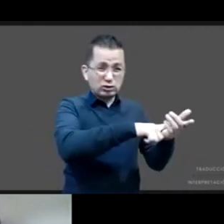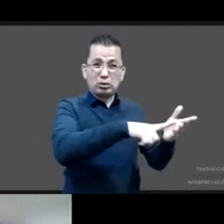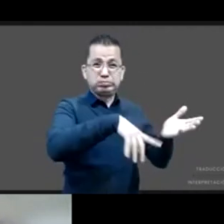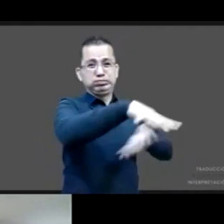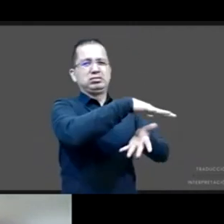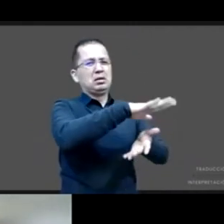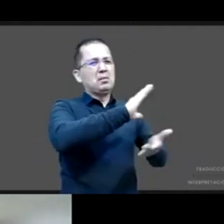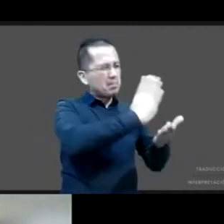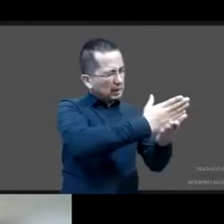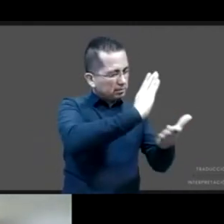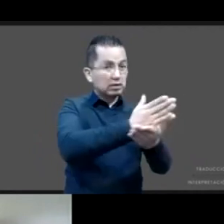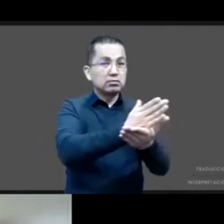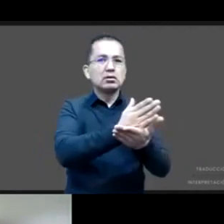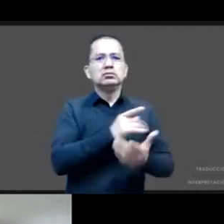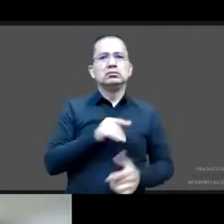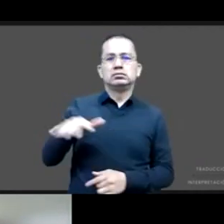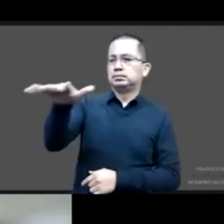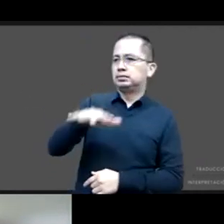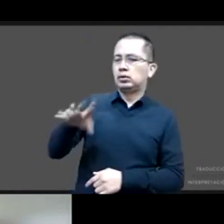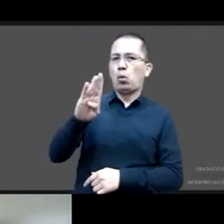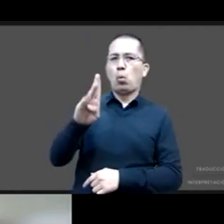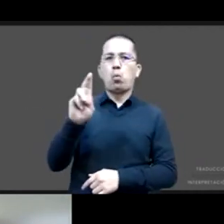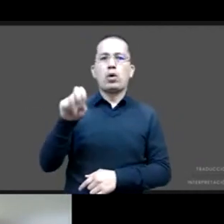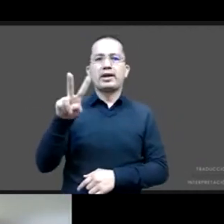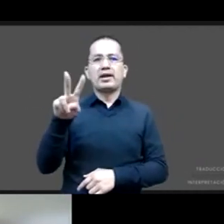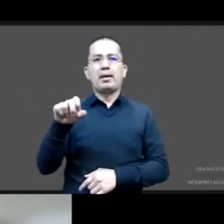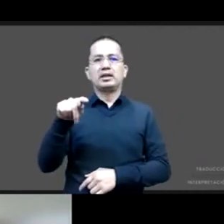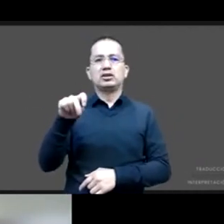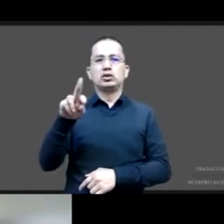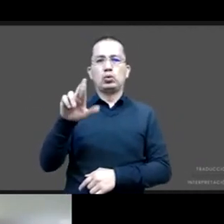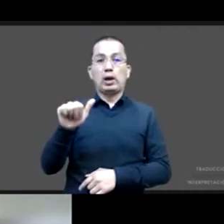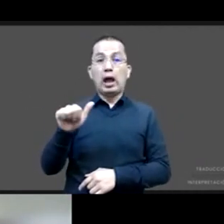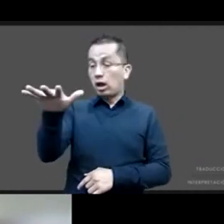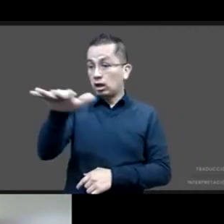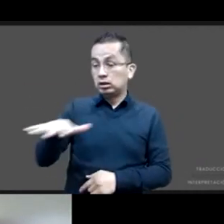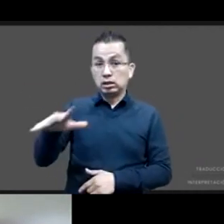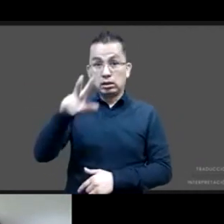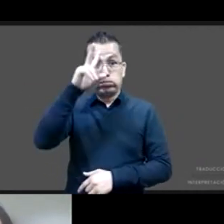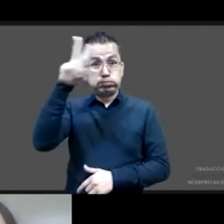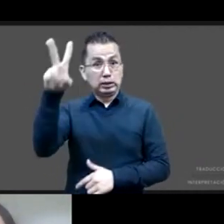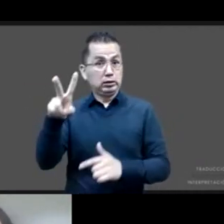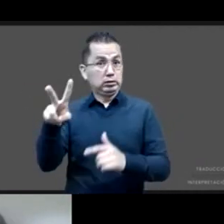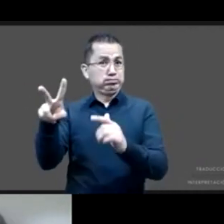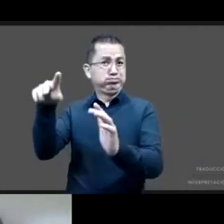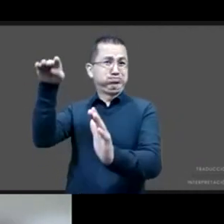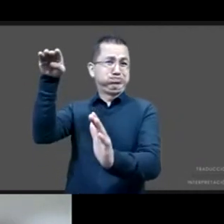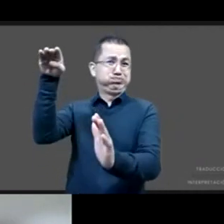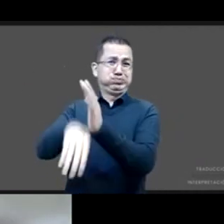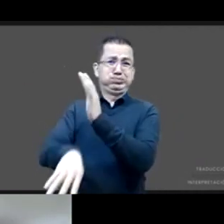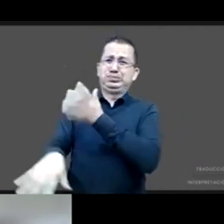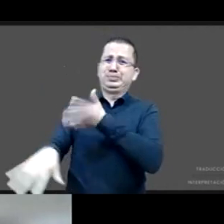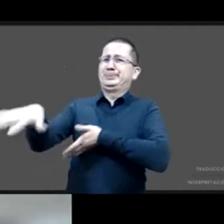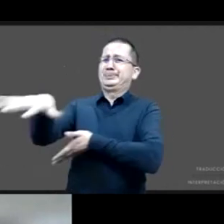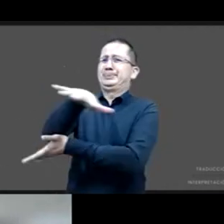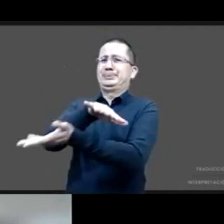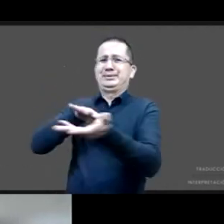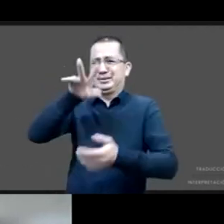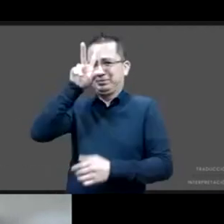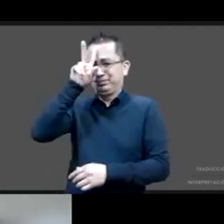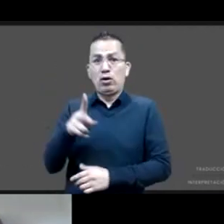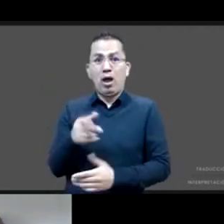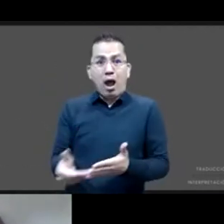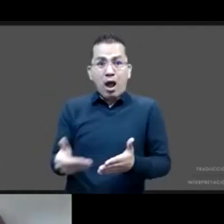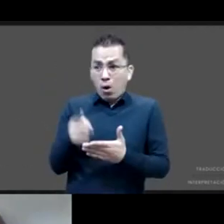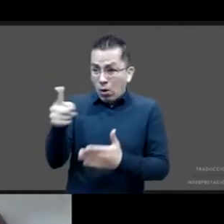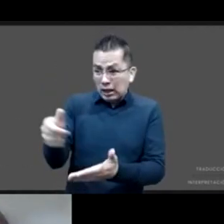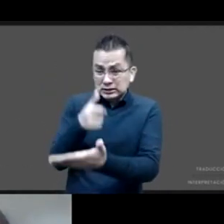para que todo empeorara dramáticamente y para que hoy en día sea una de las ciudades más violentas de América Latina donde